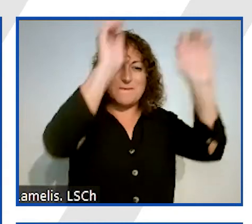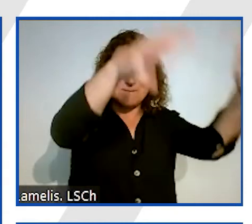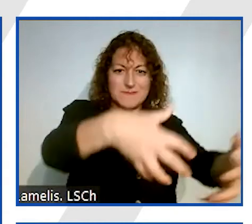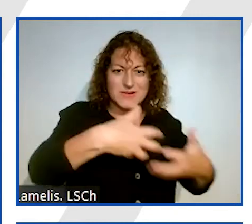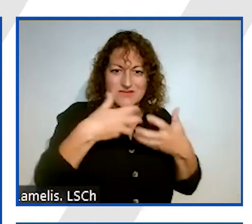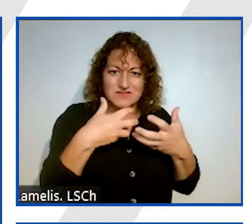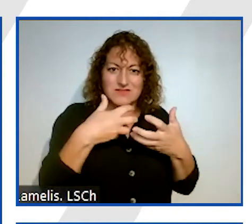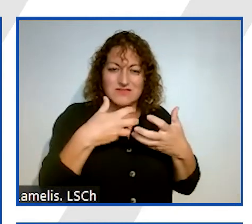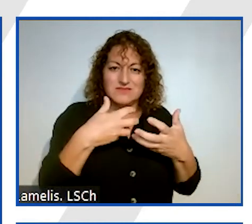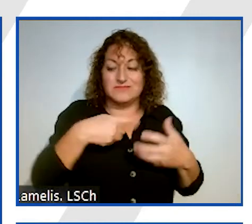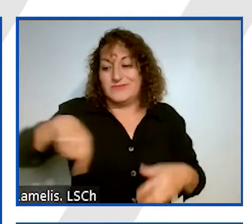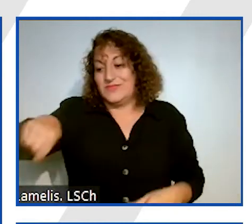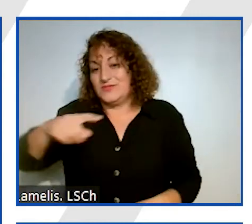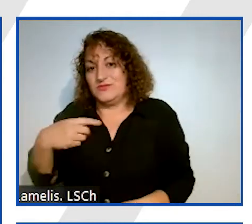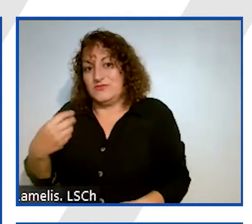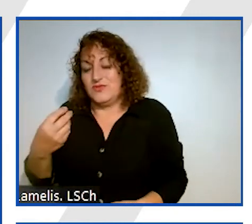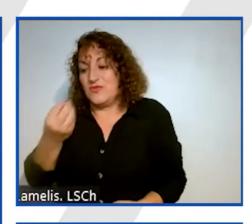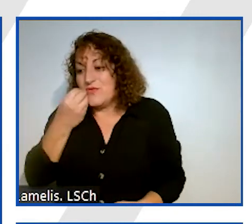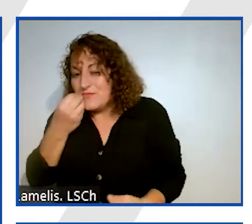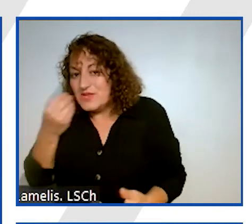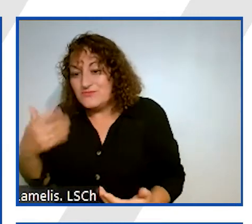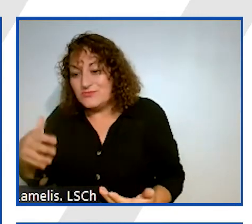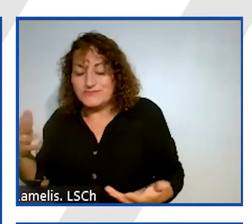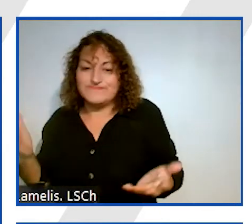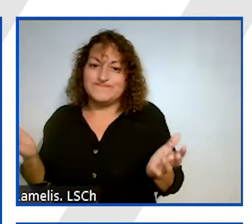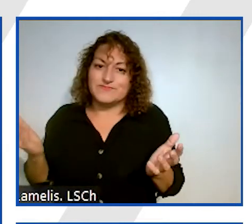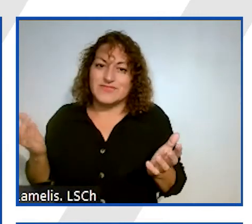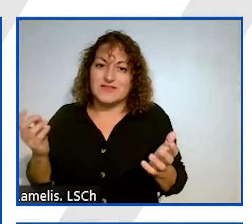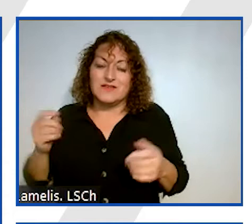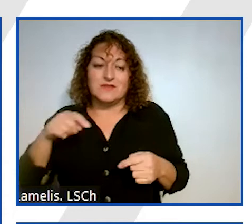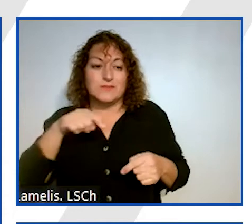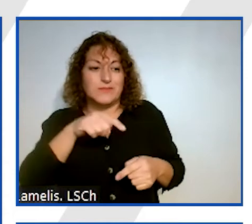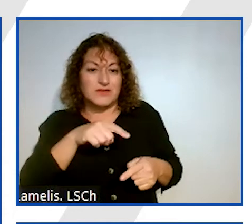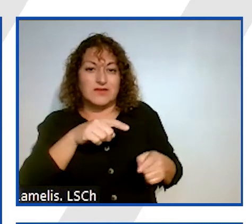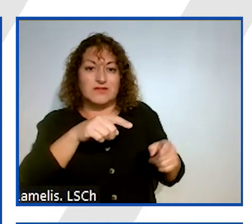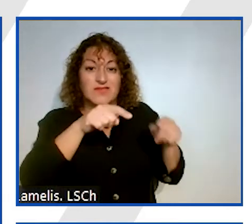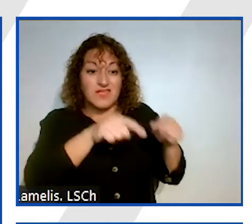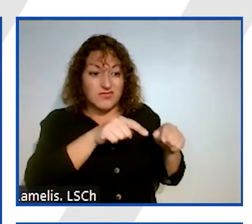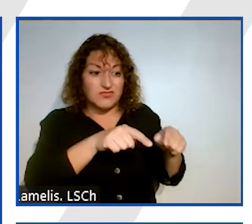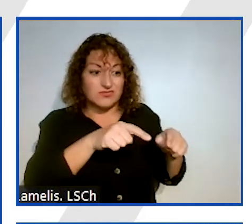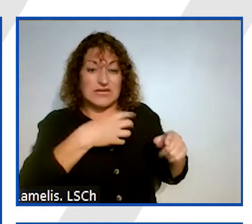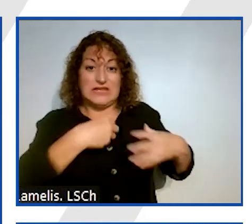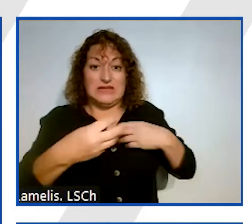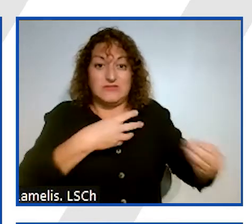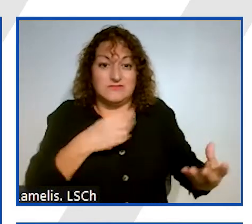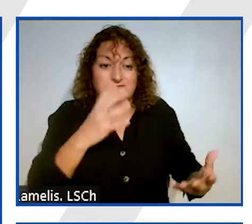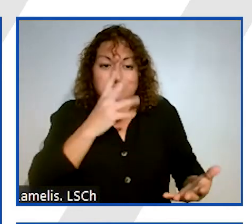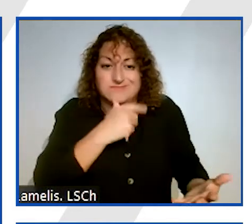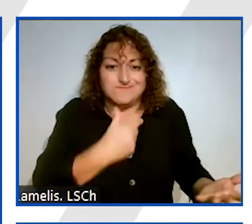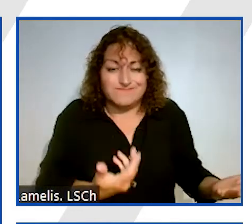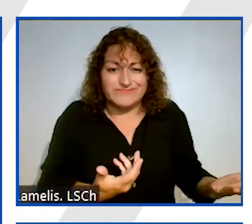comer, estamos capturando poblaciones, estamos capturando ejemplares que no han podido contribuir a la próxima generación, y